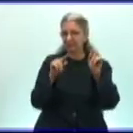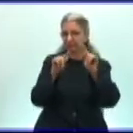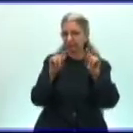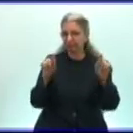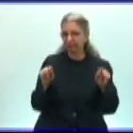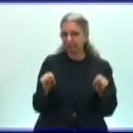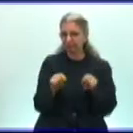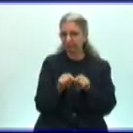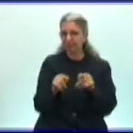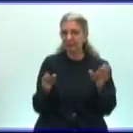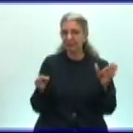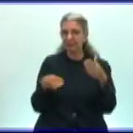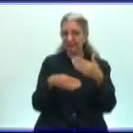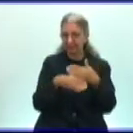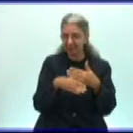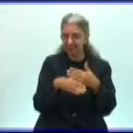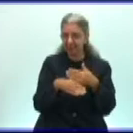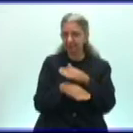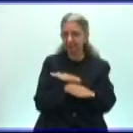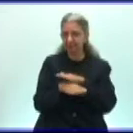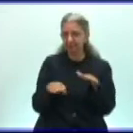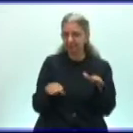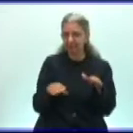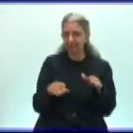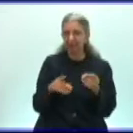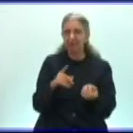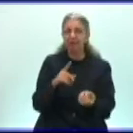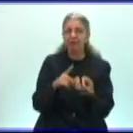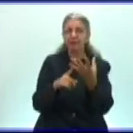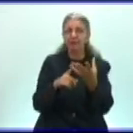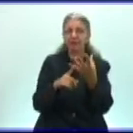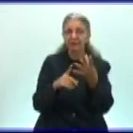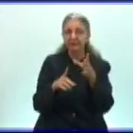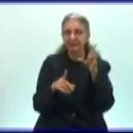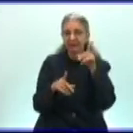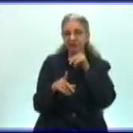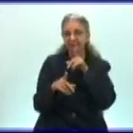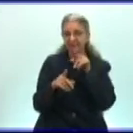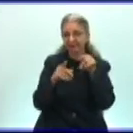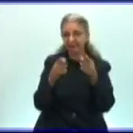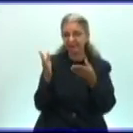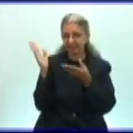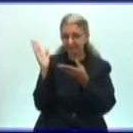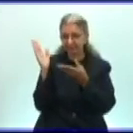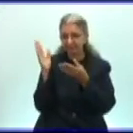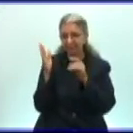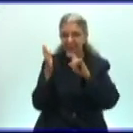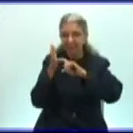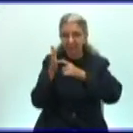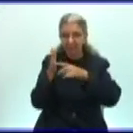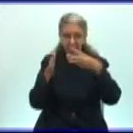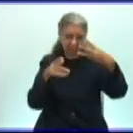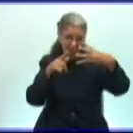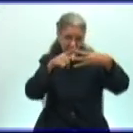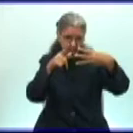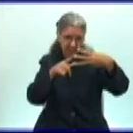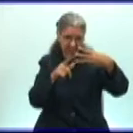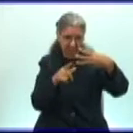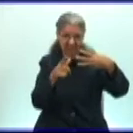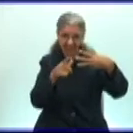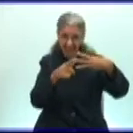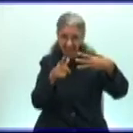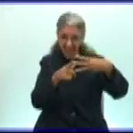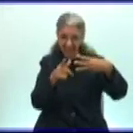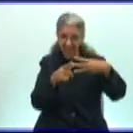cerrado. Y observemos también la fuente de corriente. Ahí aparece un puntico verde, nos está indicando que la fuente